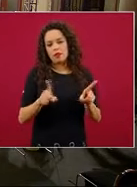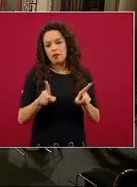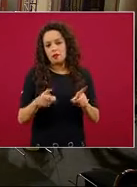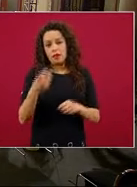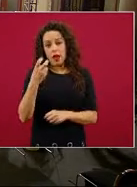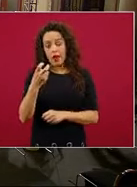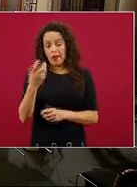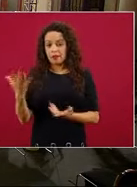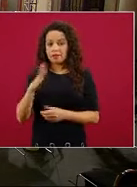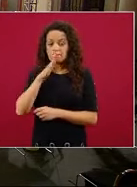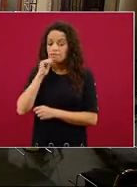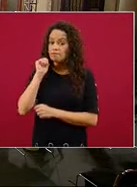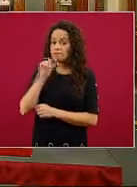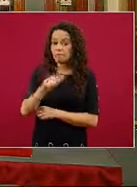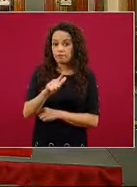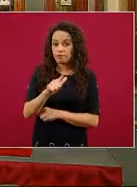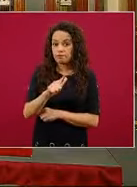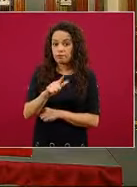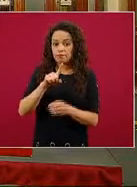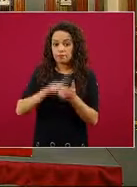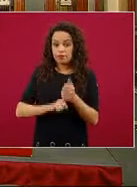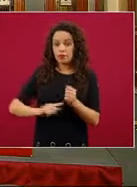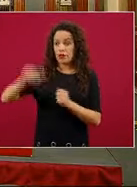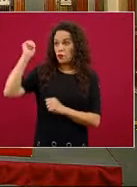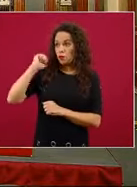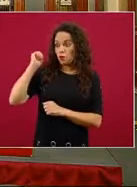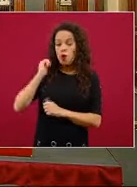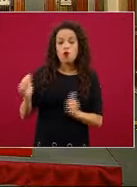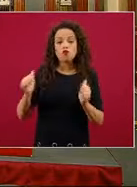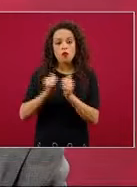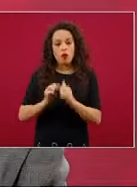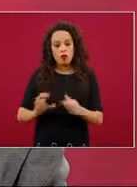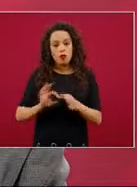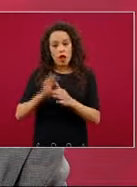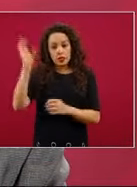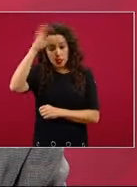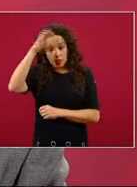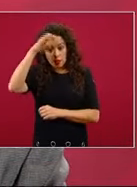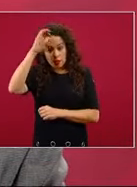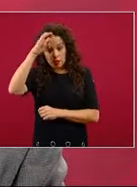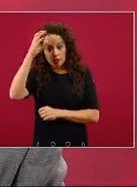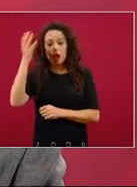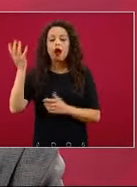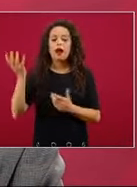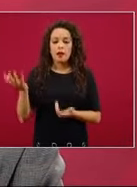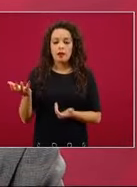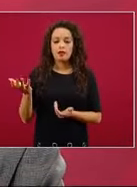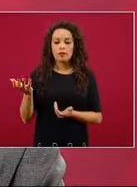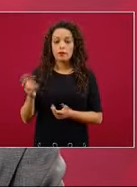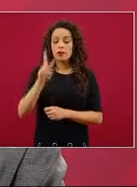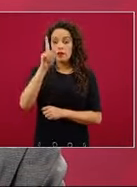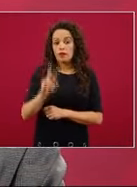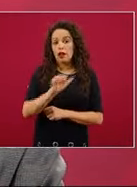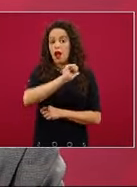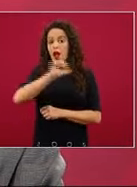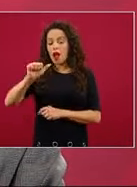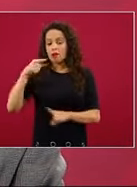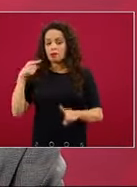opuestas a esta visión contemporánea, científica, han derivado de posturas